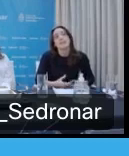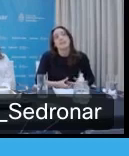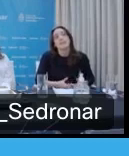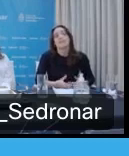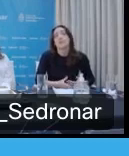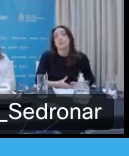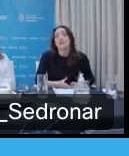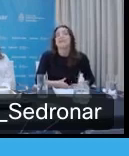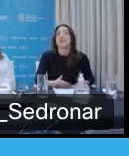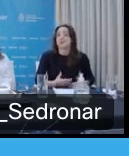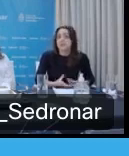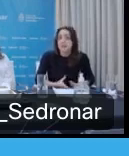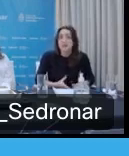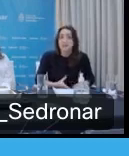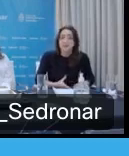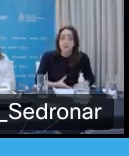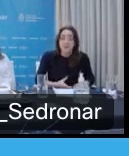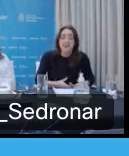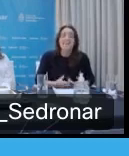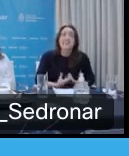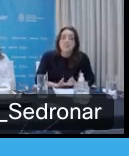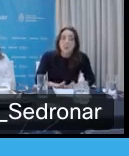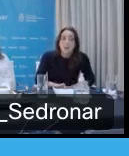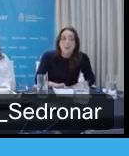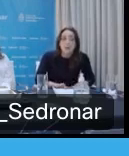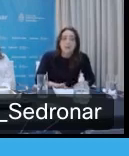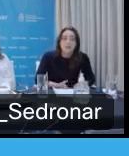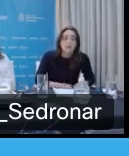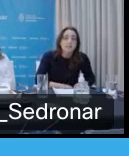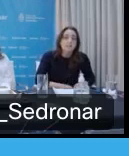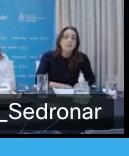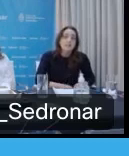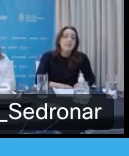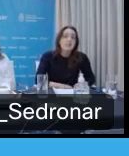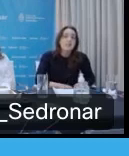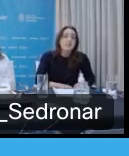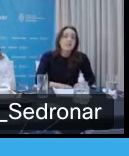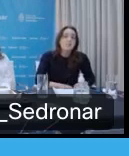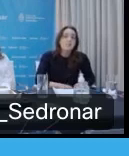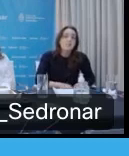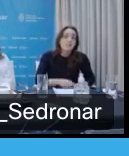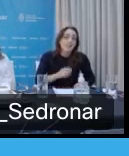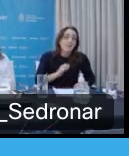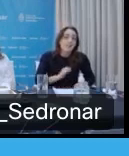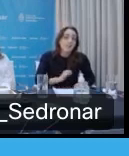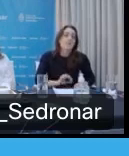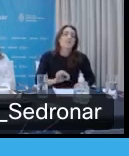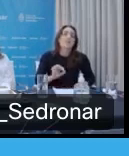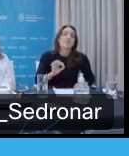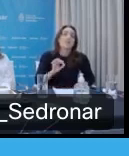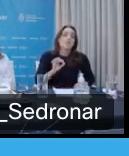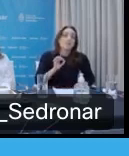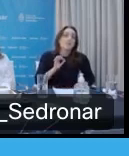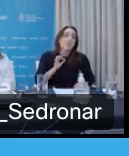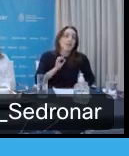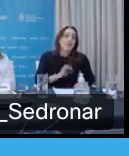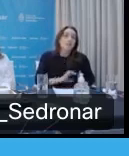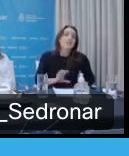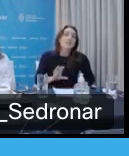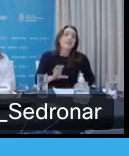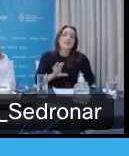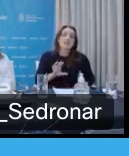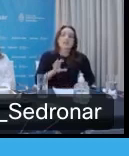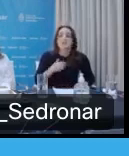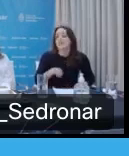también de las, no solo de las diversidades, sino de las desigualdades. Y para profundizar un poco en esto de